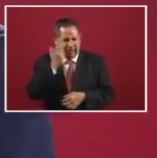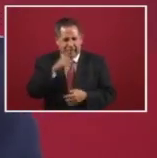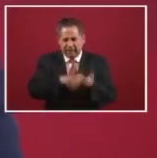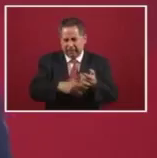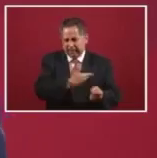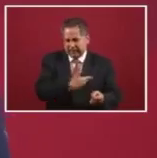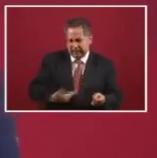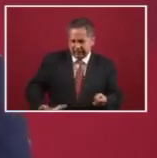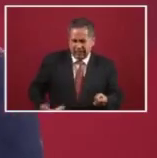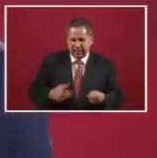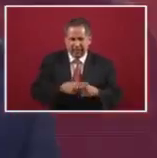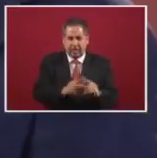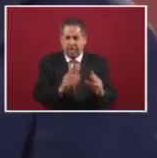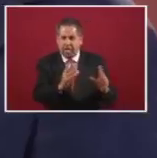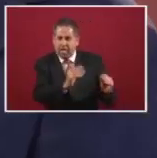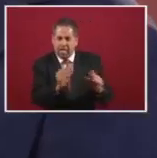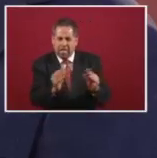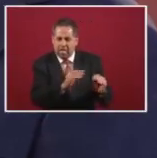diálogos